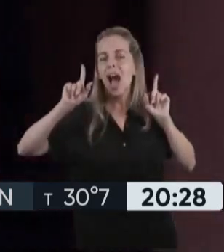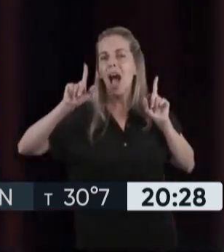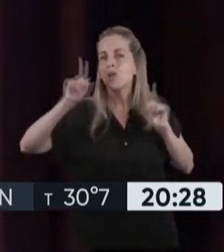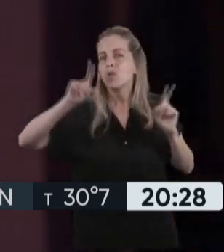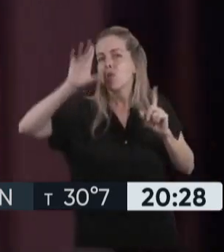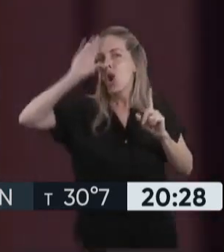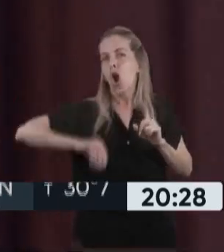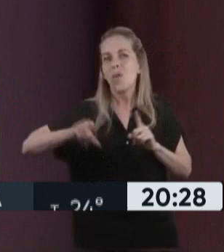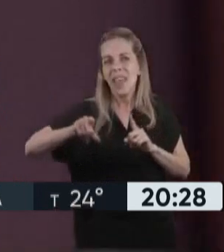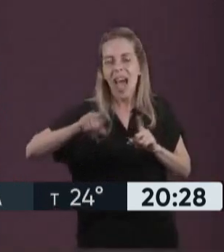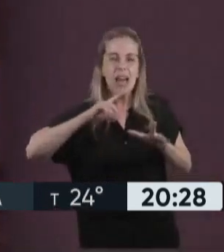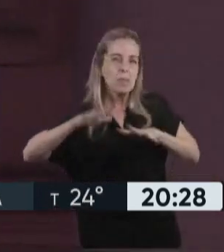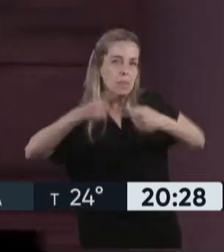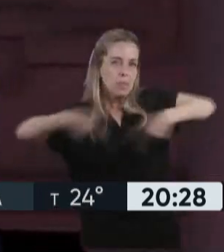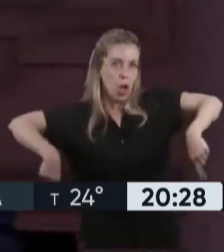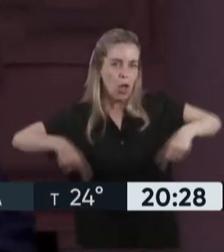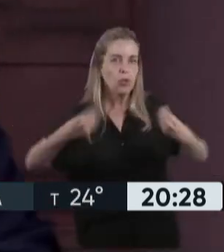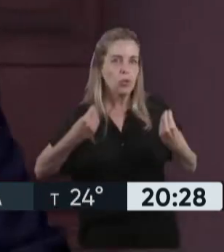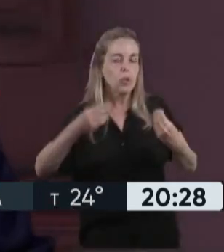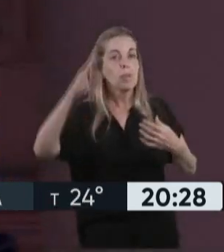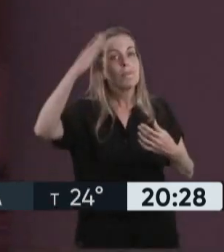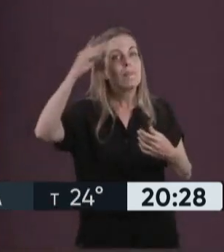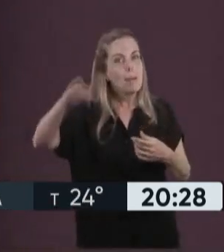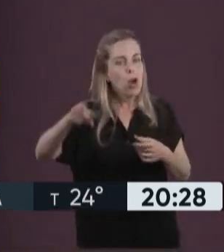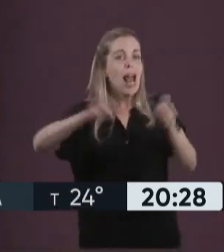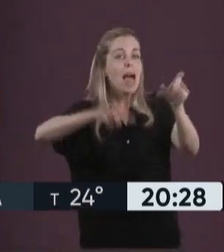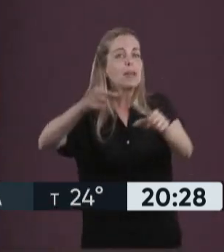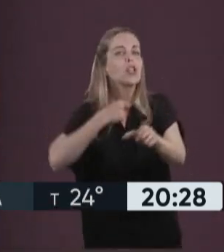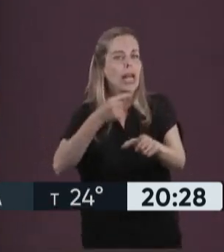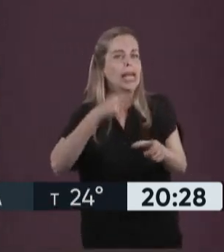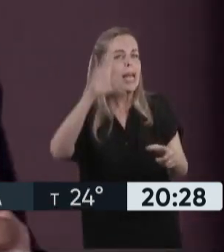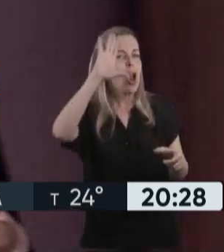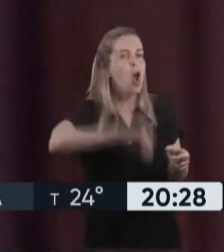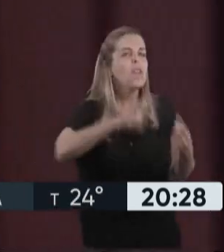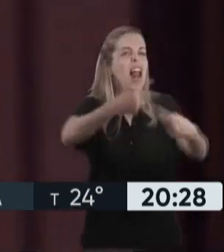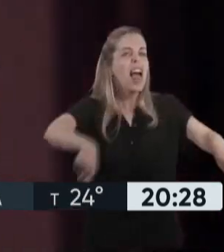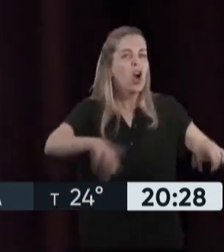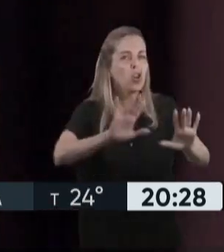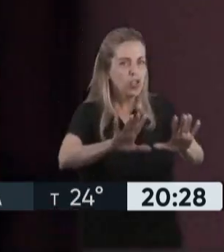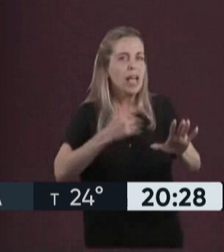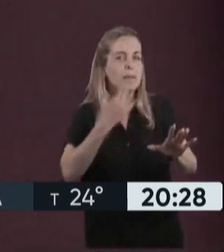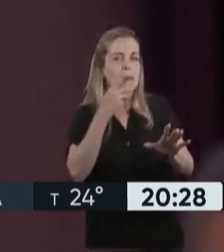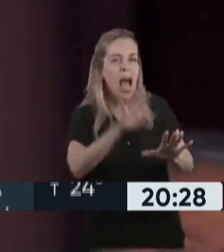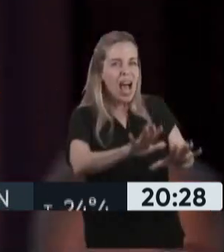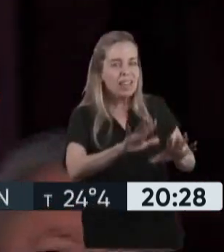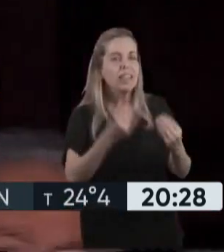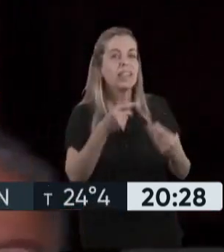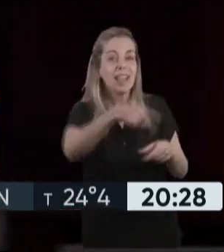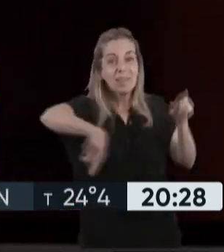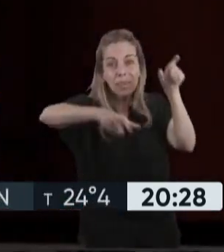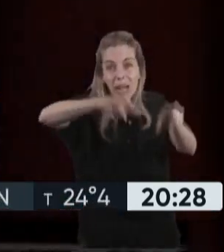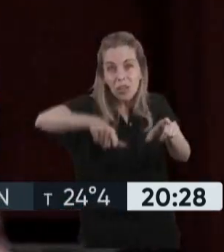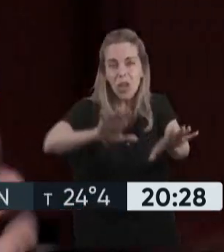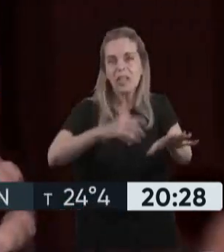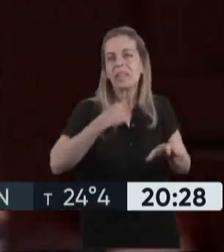olvidar. Los que quieren olvidar y los que invitan al olvido son los que quieren sacarse de encima